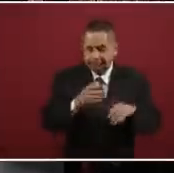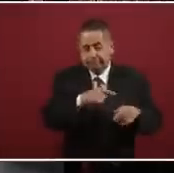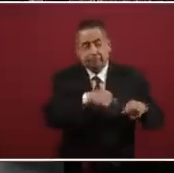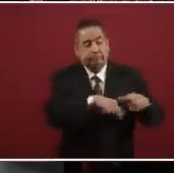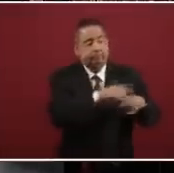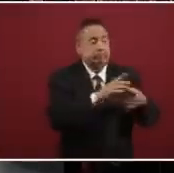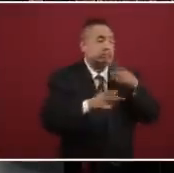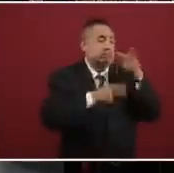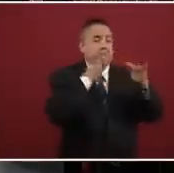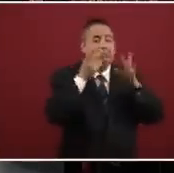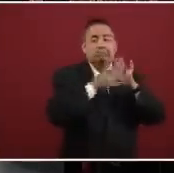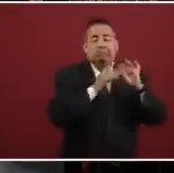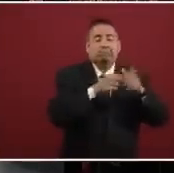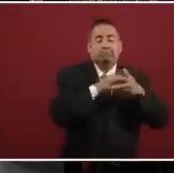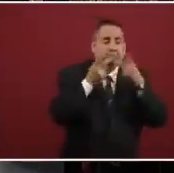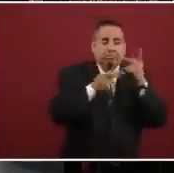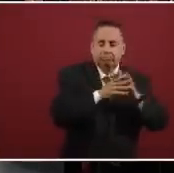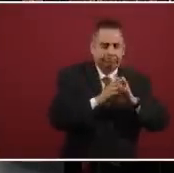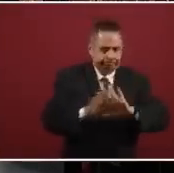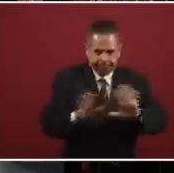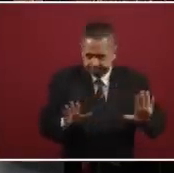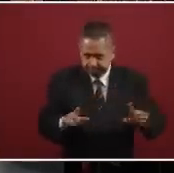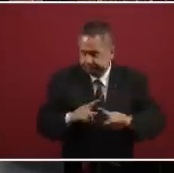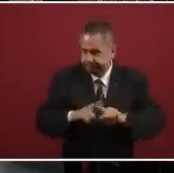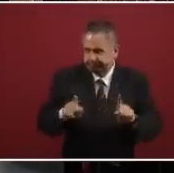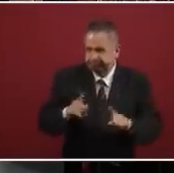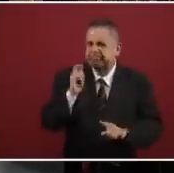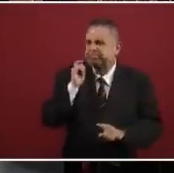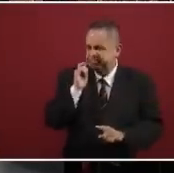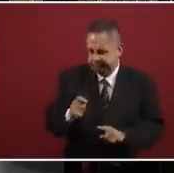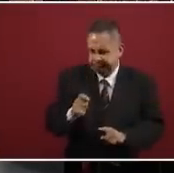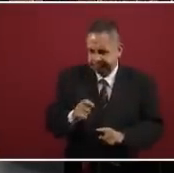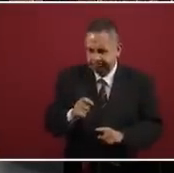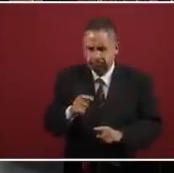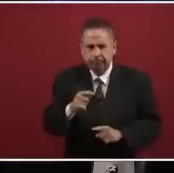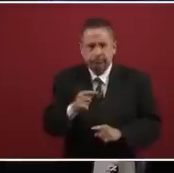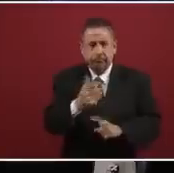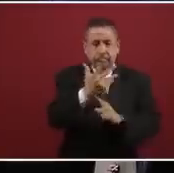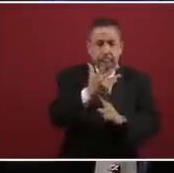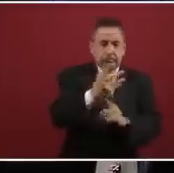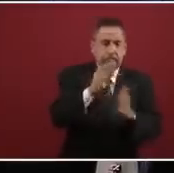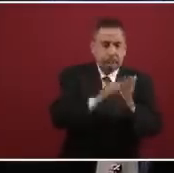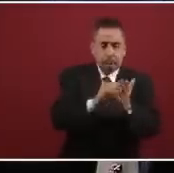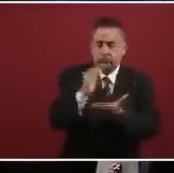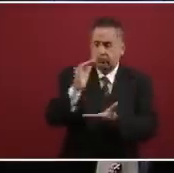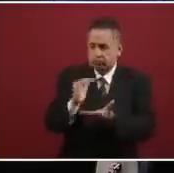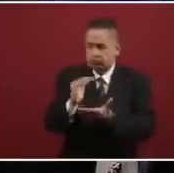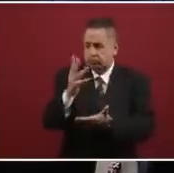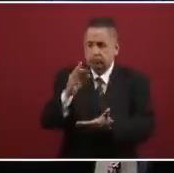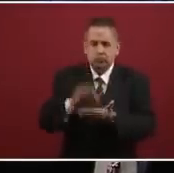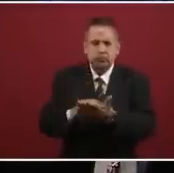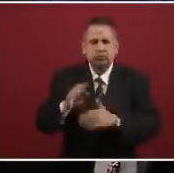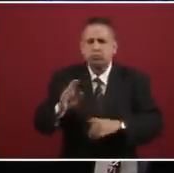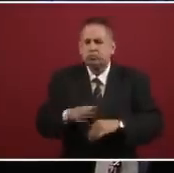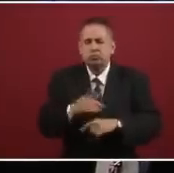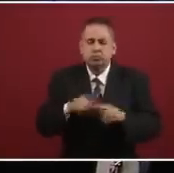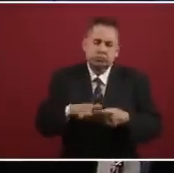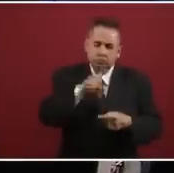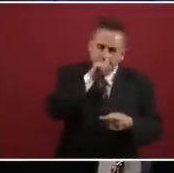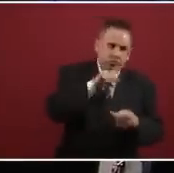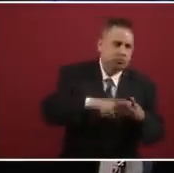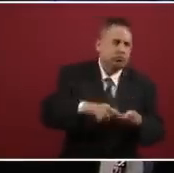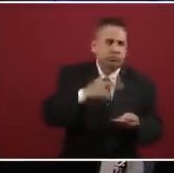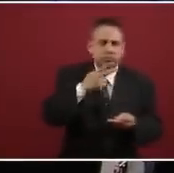Independientemente de lo que aquí se mencionó, de el aumento en el pollo, el aguacate, el